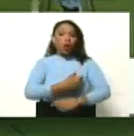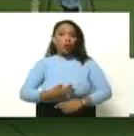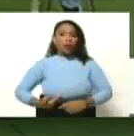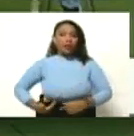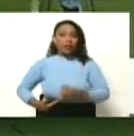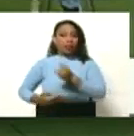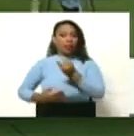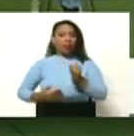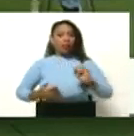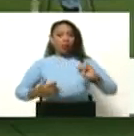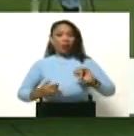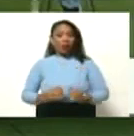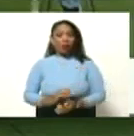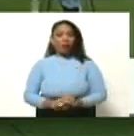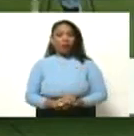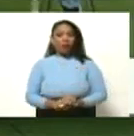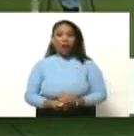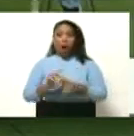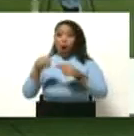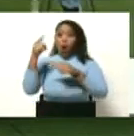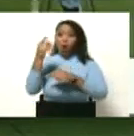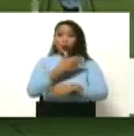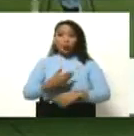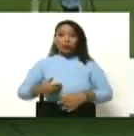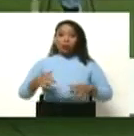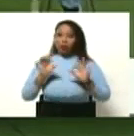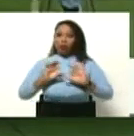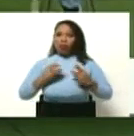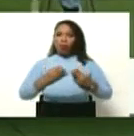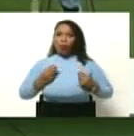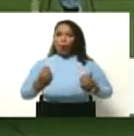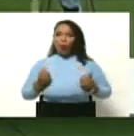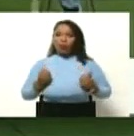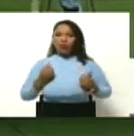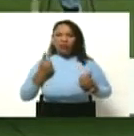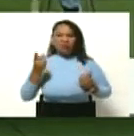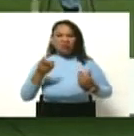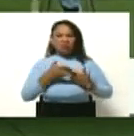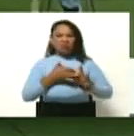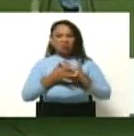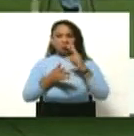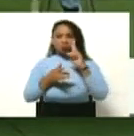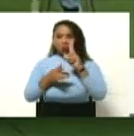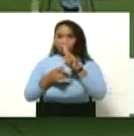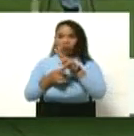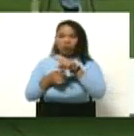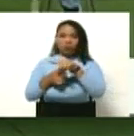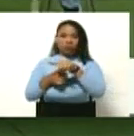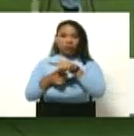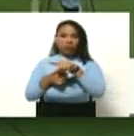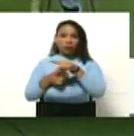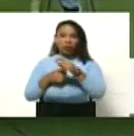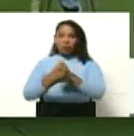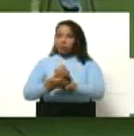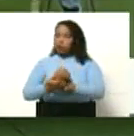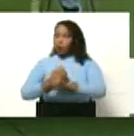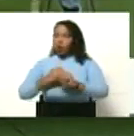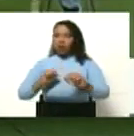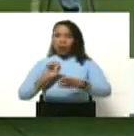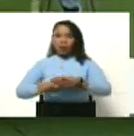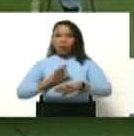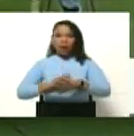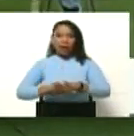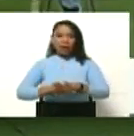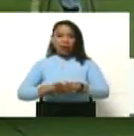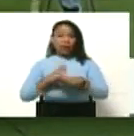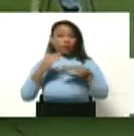izquierda. A los demás no les da nada. Eso es, desde el punto de vista de probabilidades, imposible que ocurra, a menos que